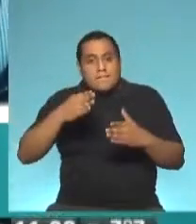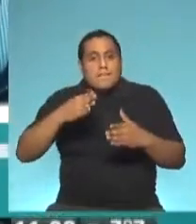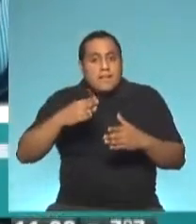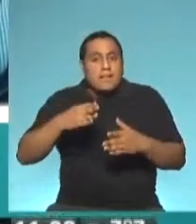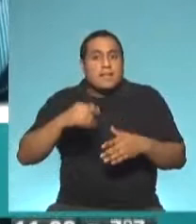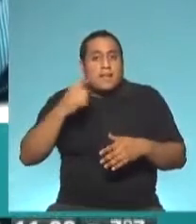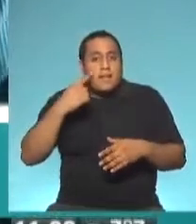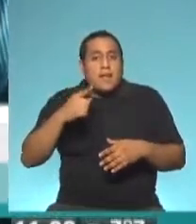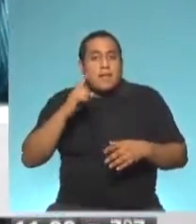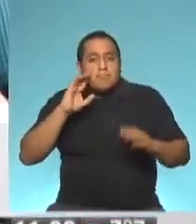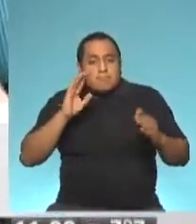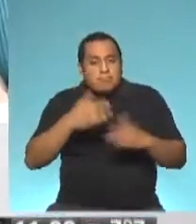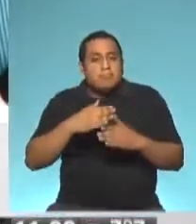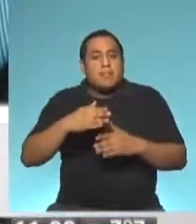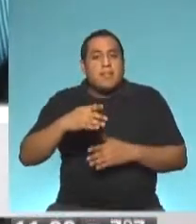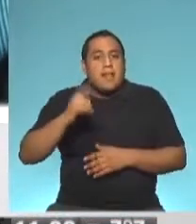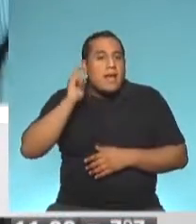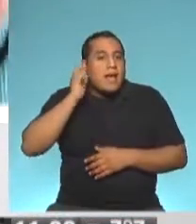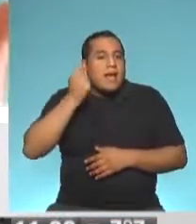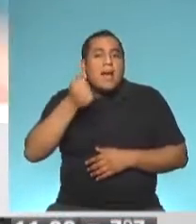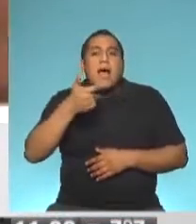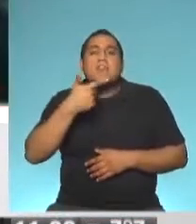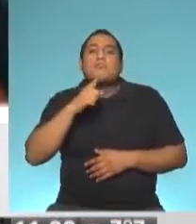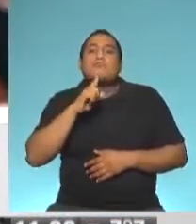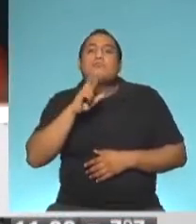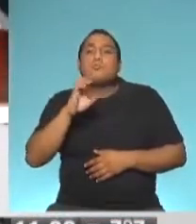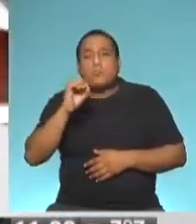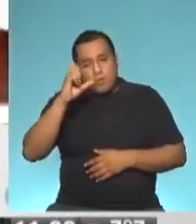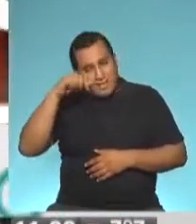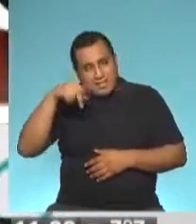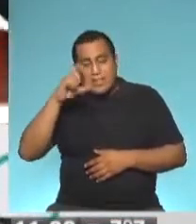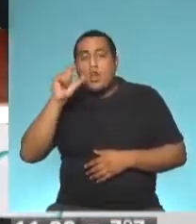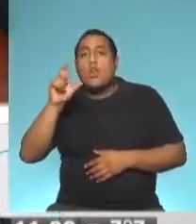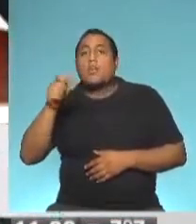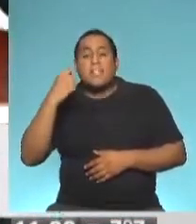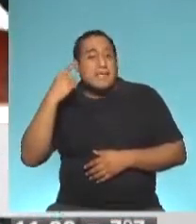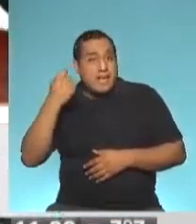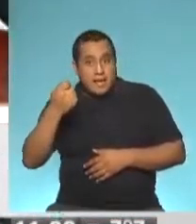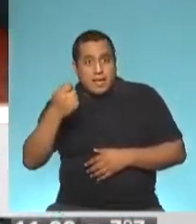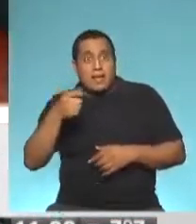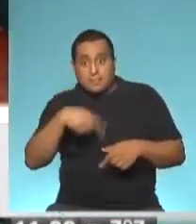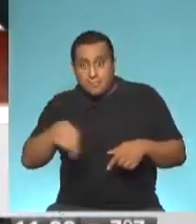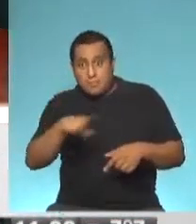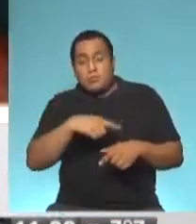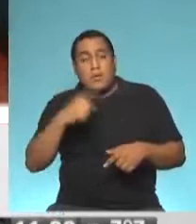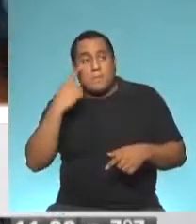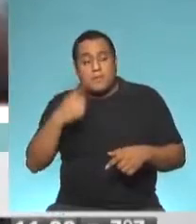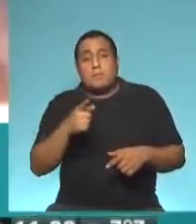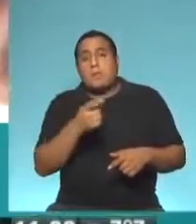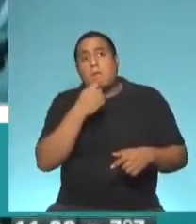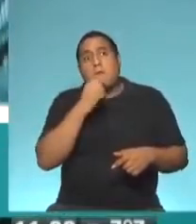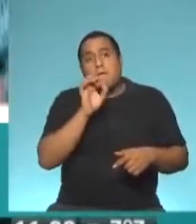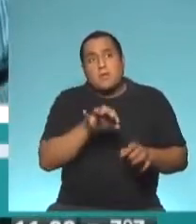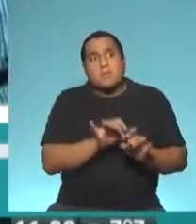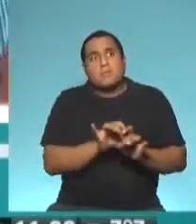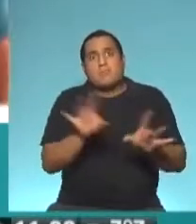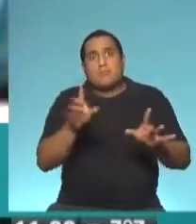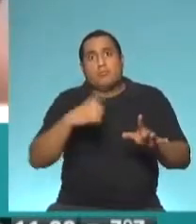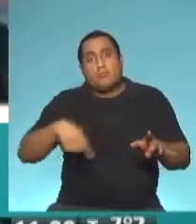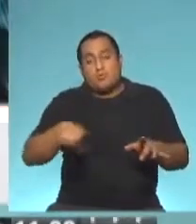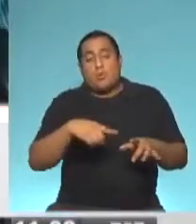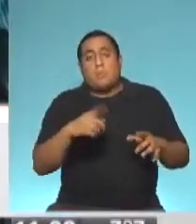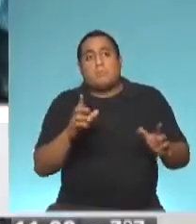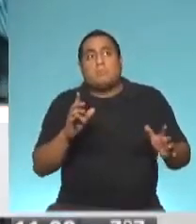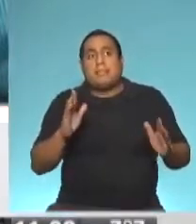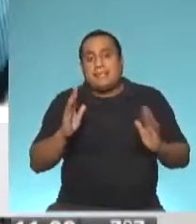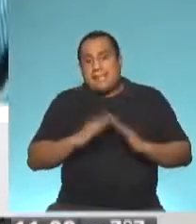golpeó mucho, porque así como la cuarentena disminuye la velocidad de transmisión del virus y nos estamos cuidando para